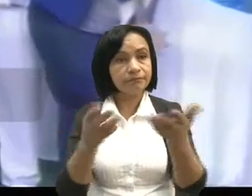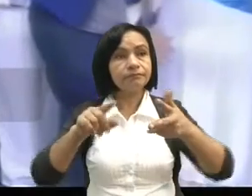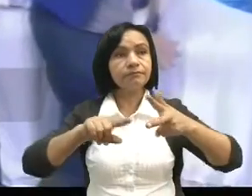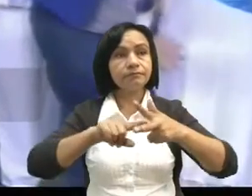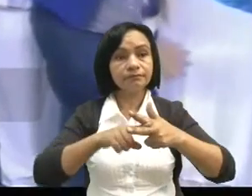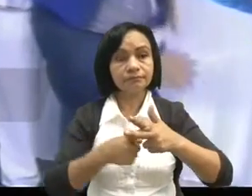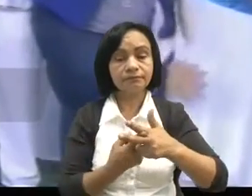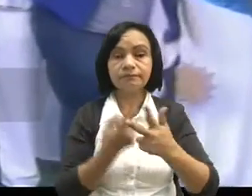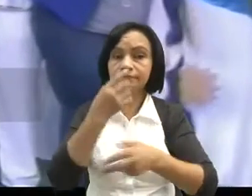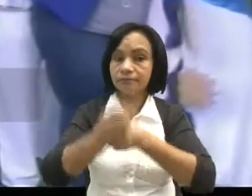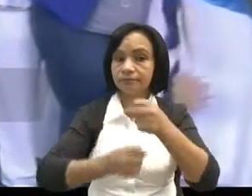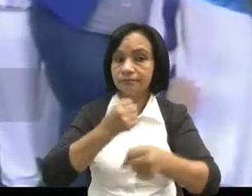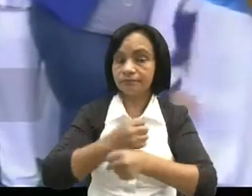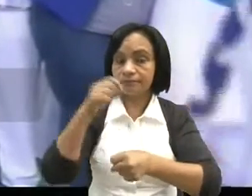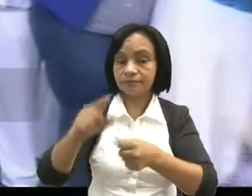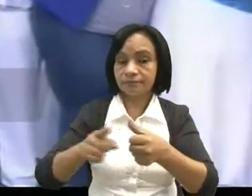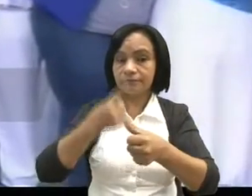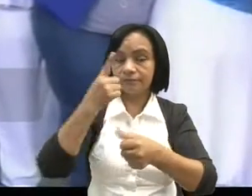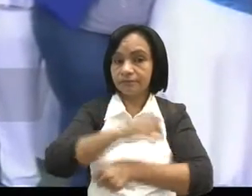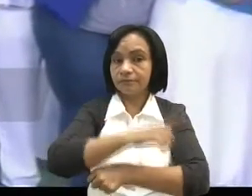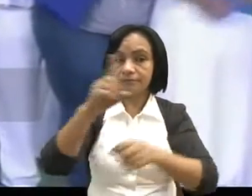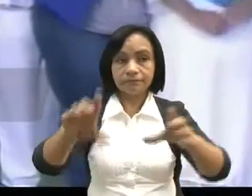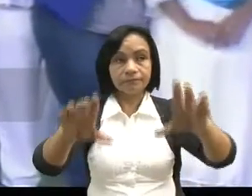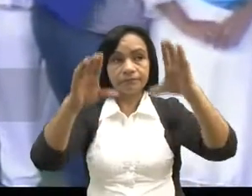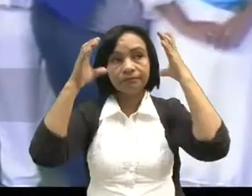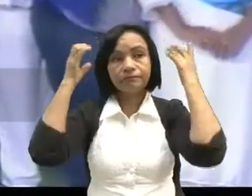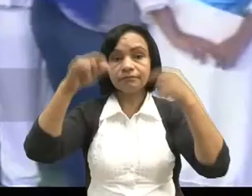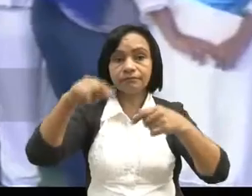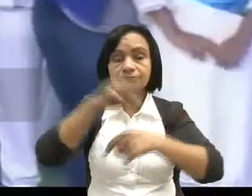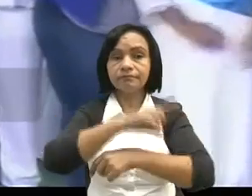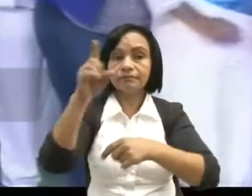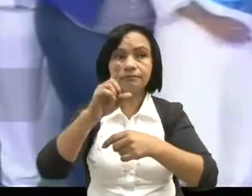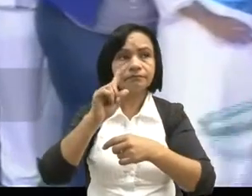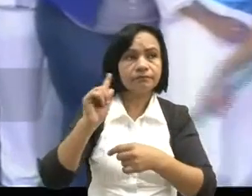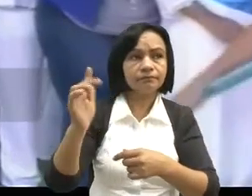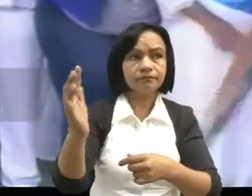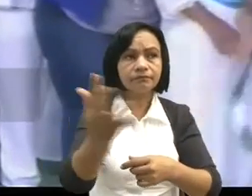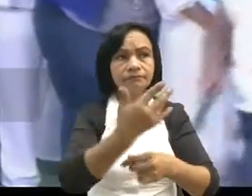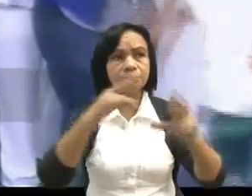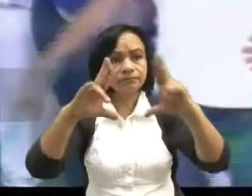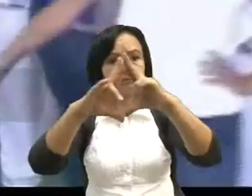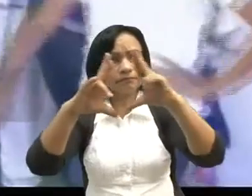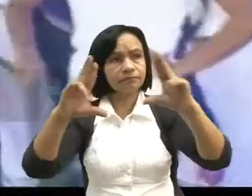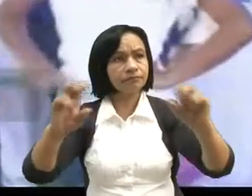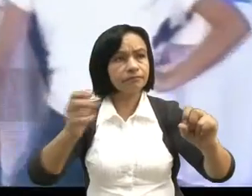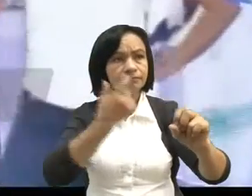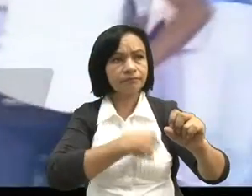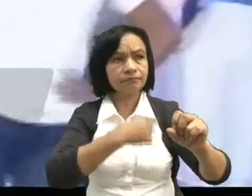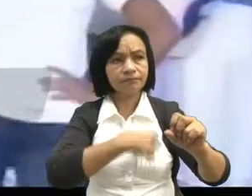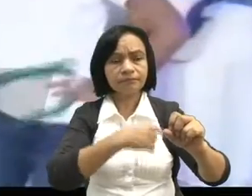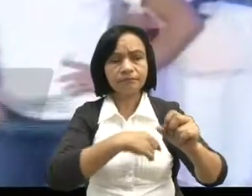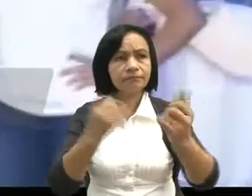inicio del primer día de clase, el ciclo escolar, pero esto se replica en todo el país. En todo el país hoy. Todas las escuelas están